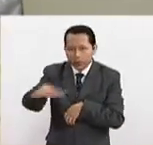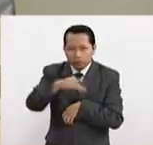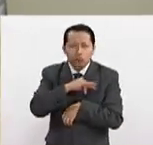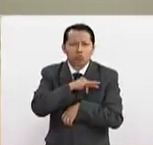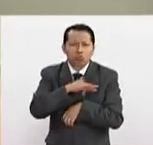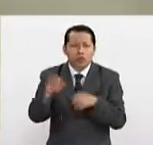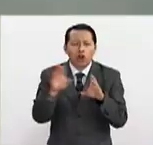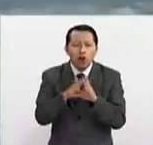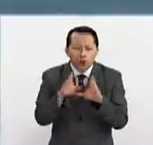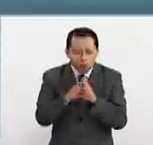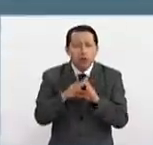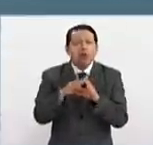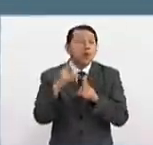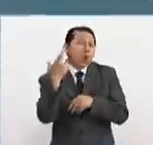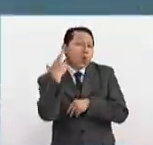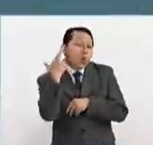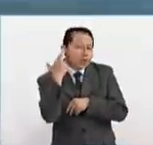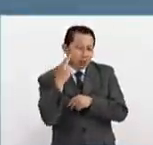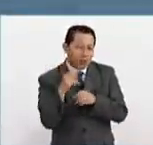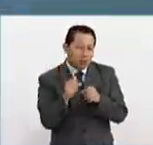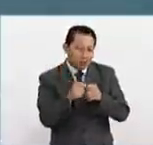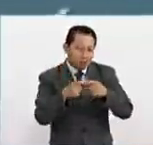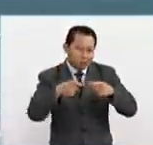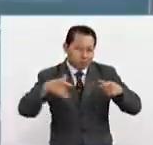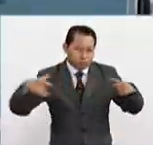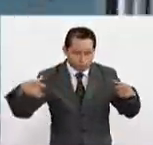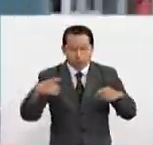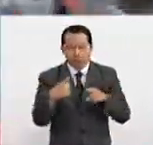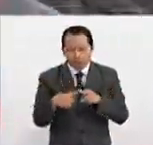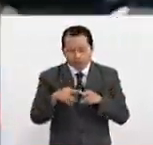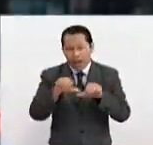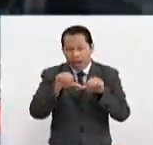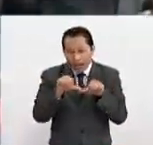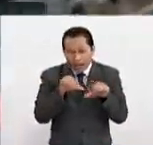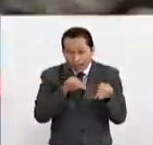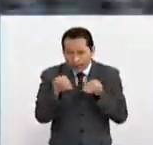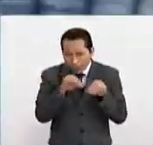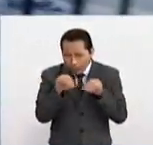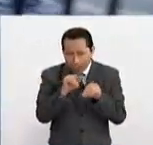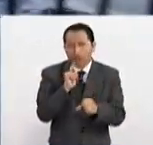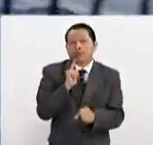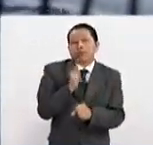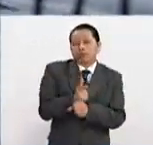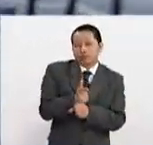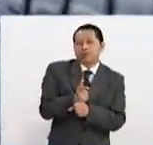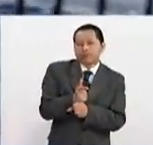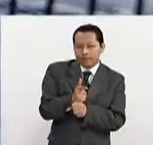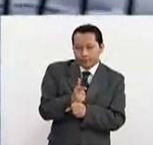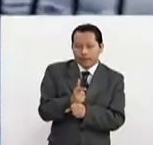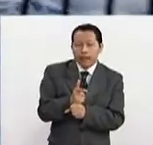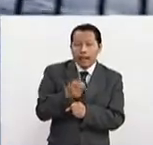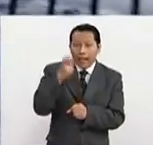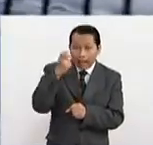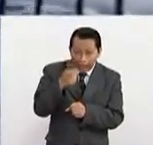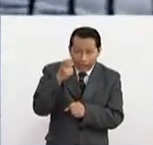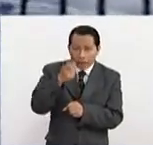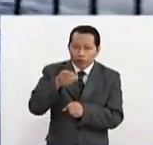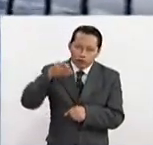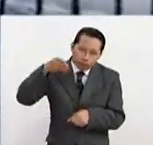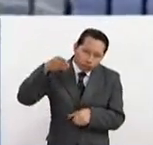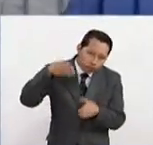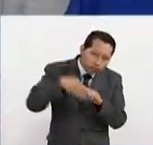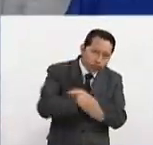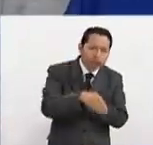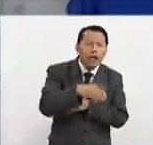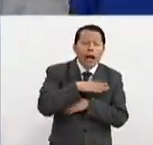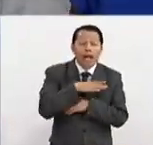métodos acústicos y visuales que permitirán ubicar el área donde se muevan las vaquitas. Y una vez logrado, entrarán en acción 4